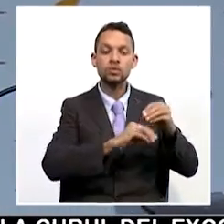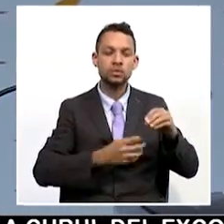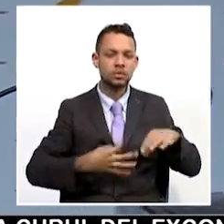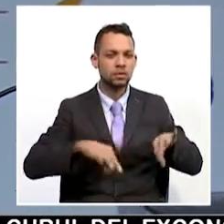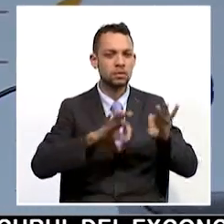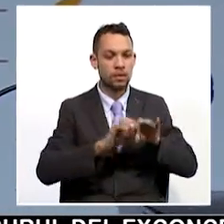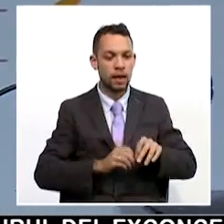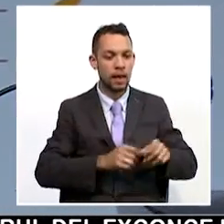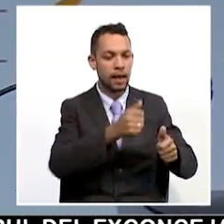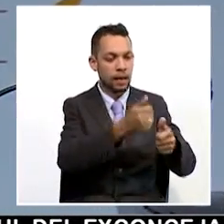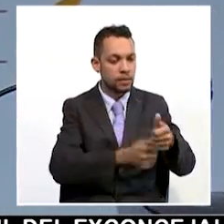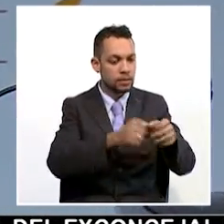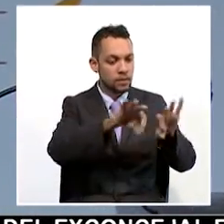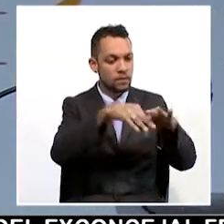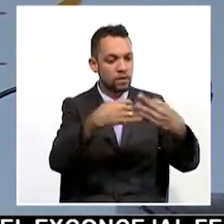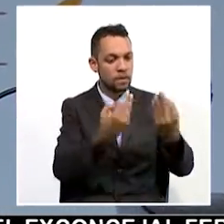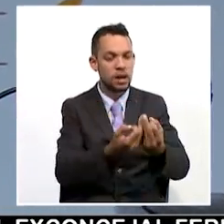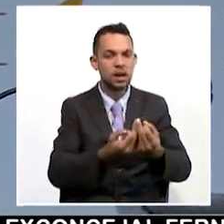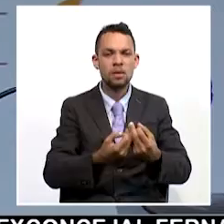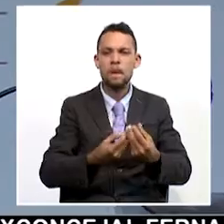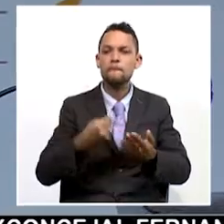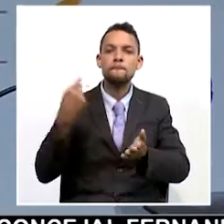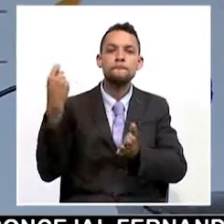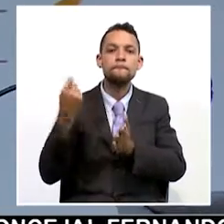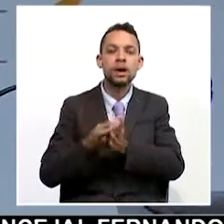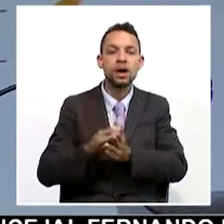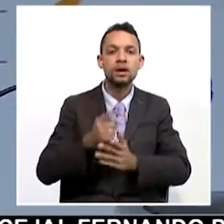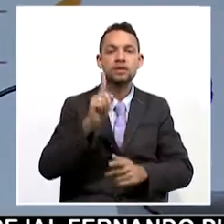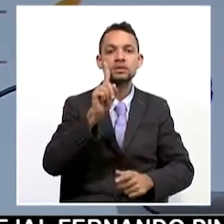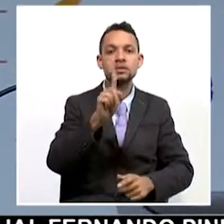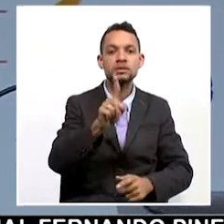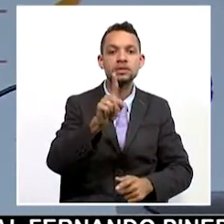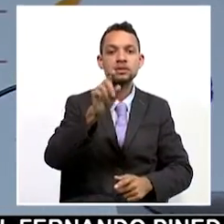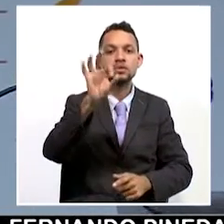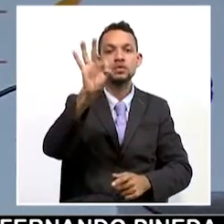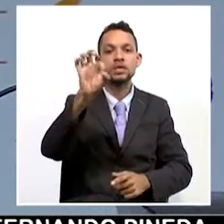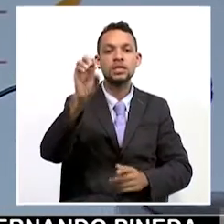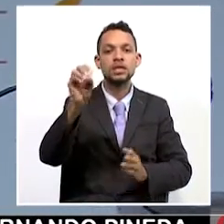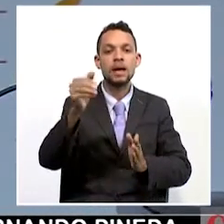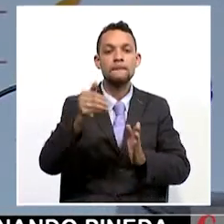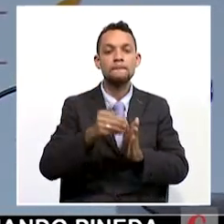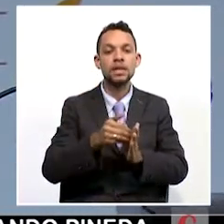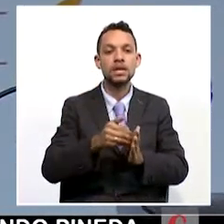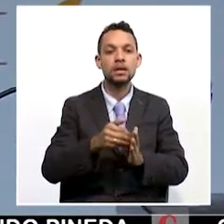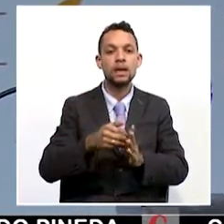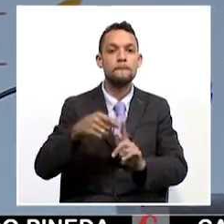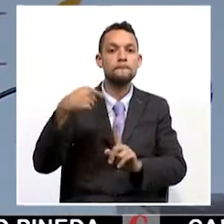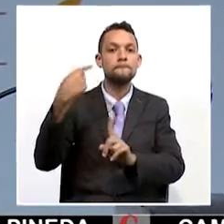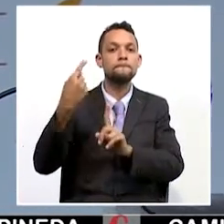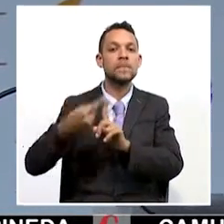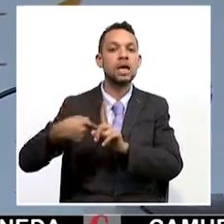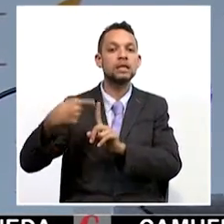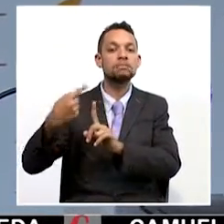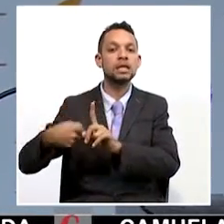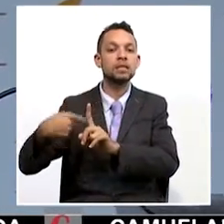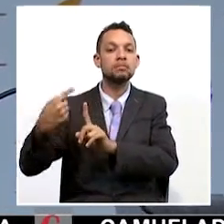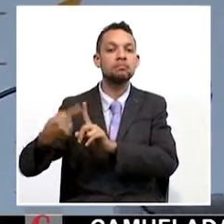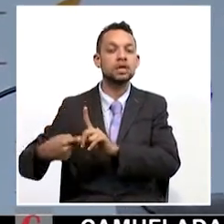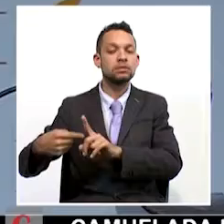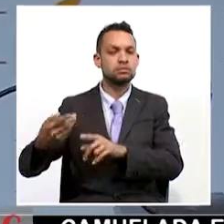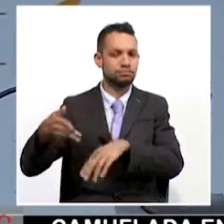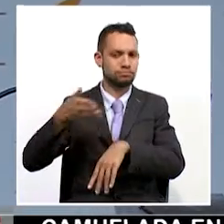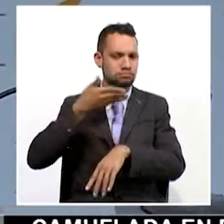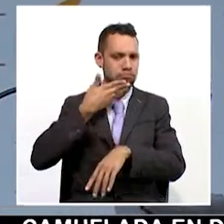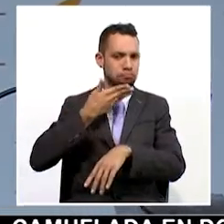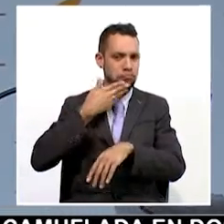estas familias queda pagando una cuota de 180 mil pesos, que es la tercera parte de un salario